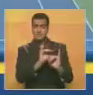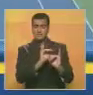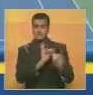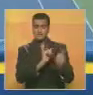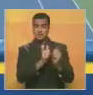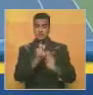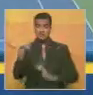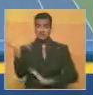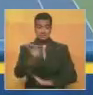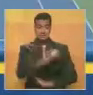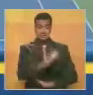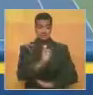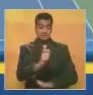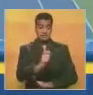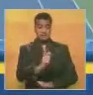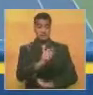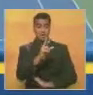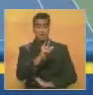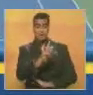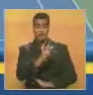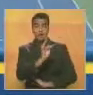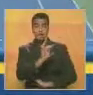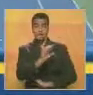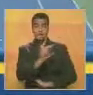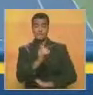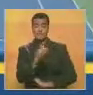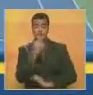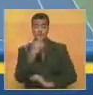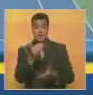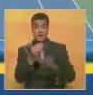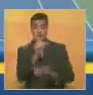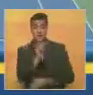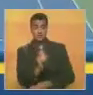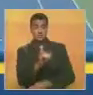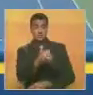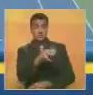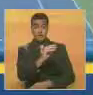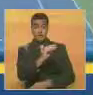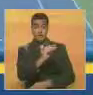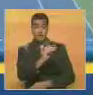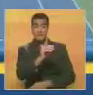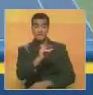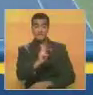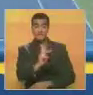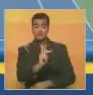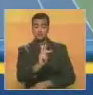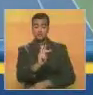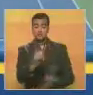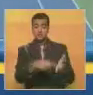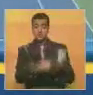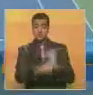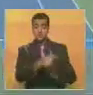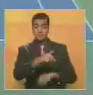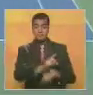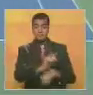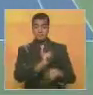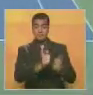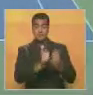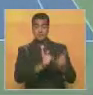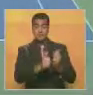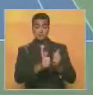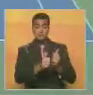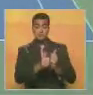de tenis de Dubai con el suizo Roger Federer quien batió al argentino Juan Martín del potro esto y más en minutos en la sección de